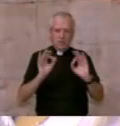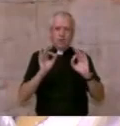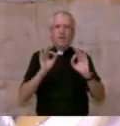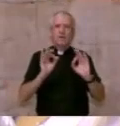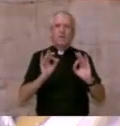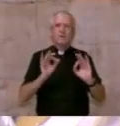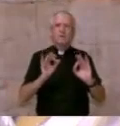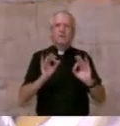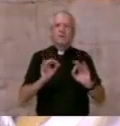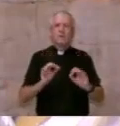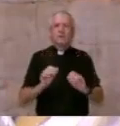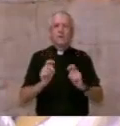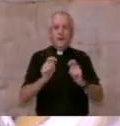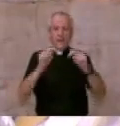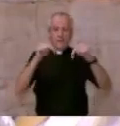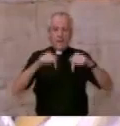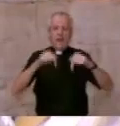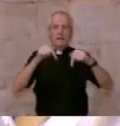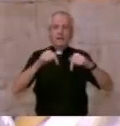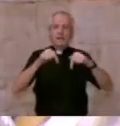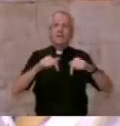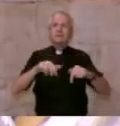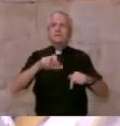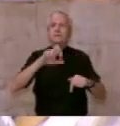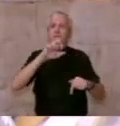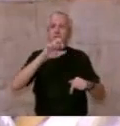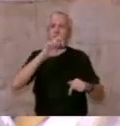Juan José Omella Omella.